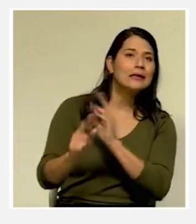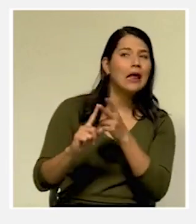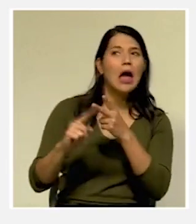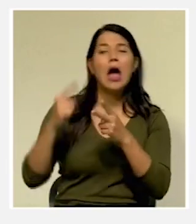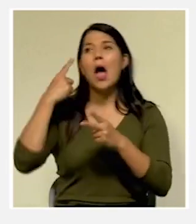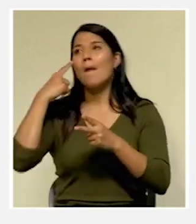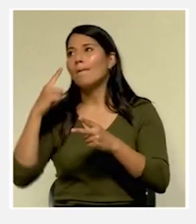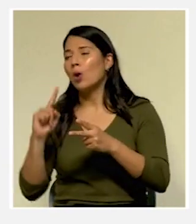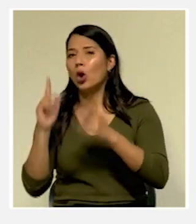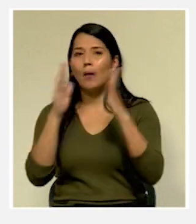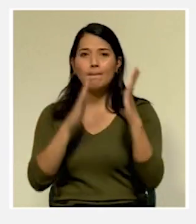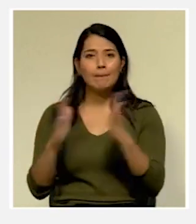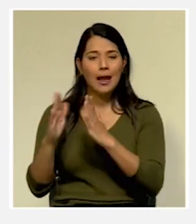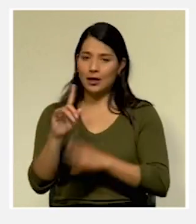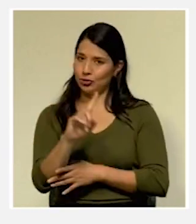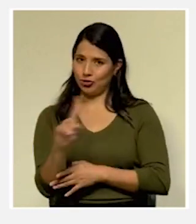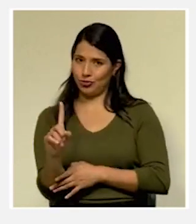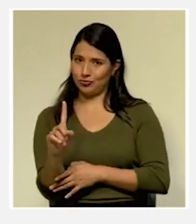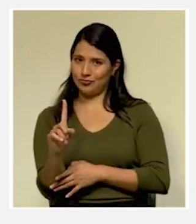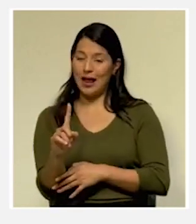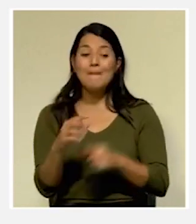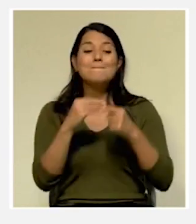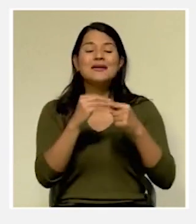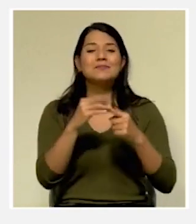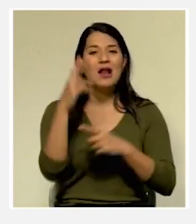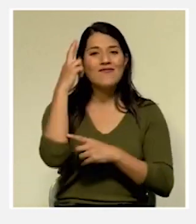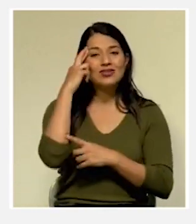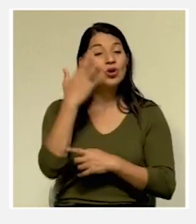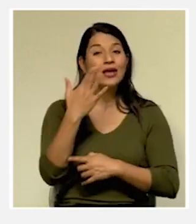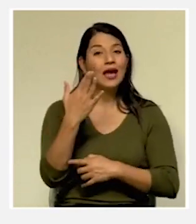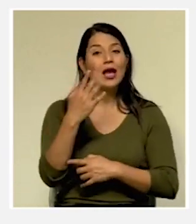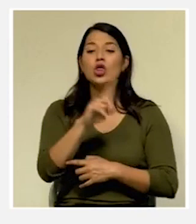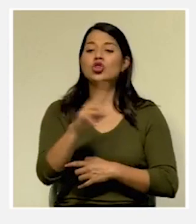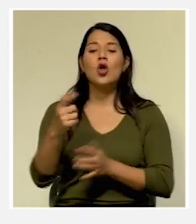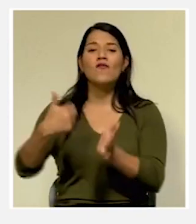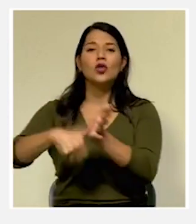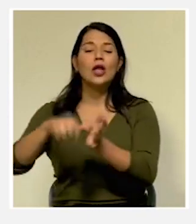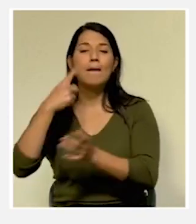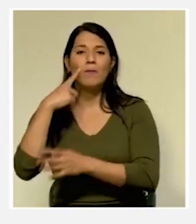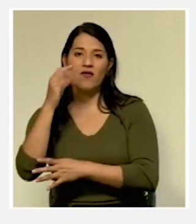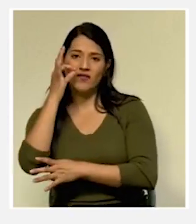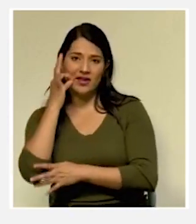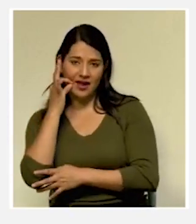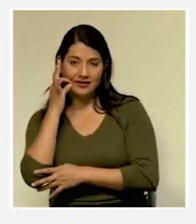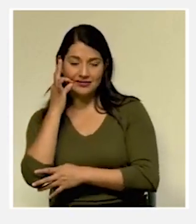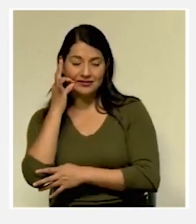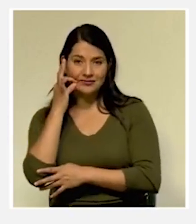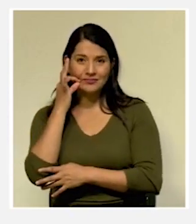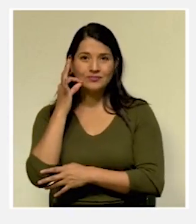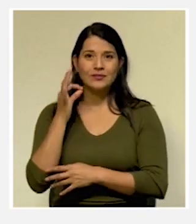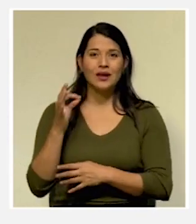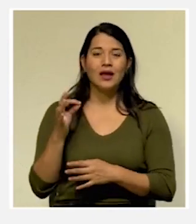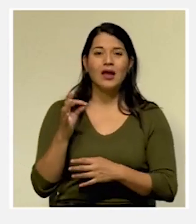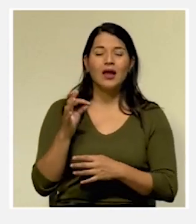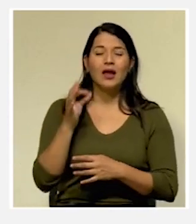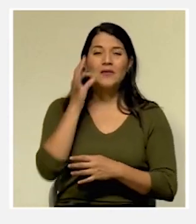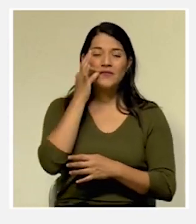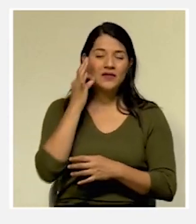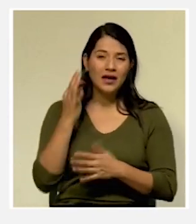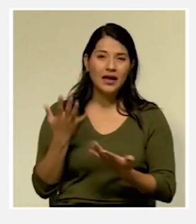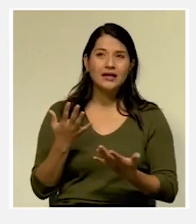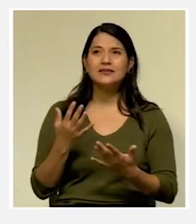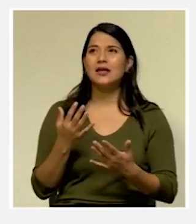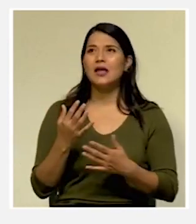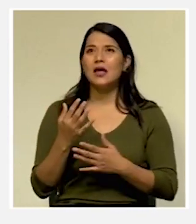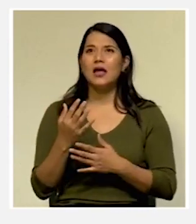que votar en contra de José María Figueres, votar por un cambio, cualquiera que este sea, ¿verdad? Un cambio de partidos tradicionales, un cambio